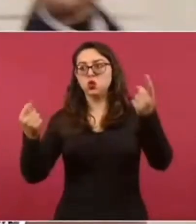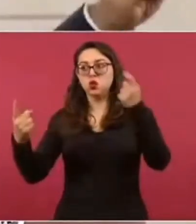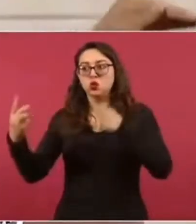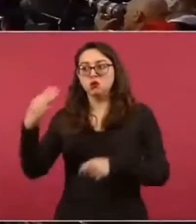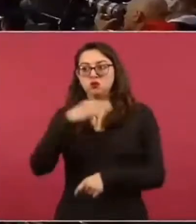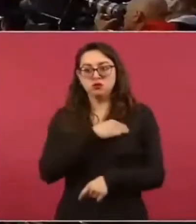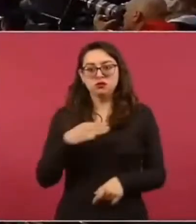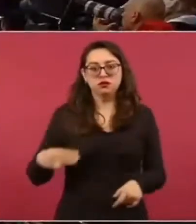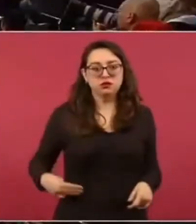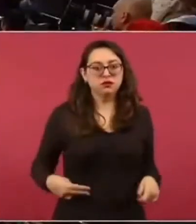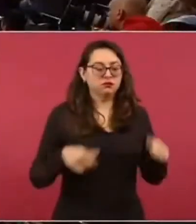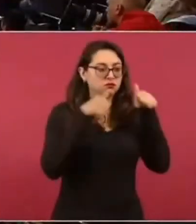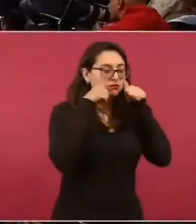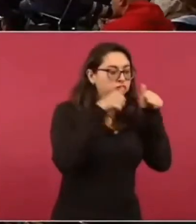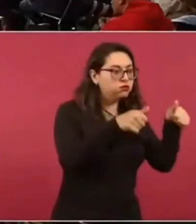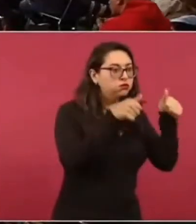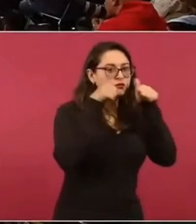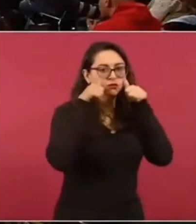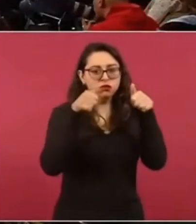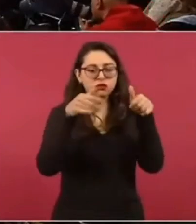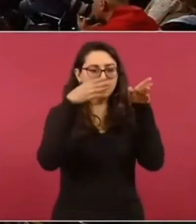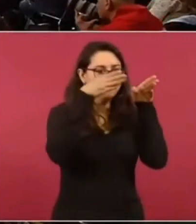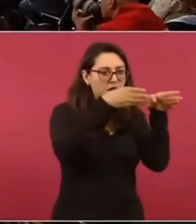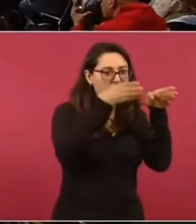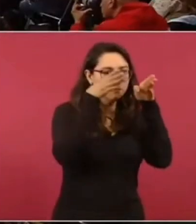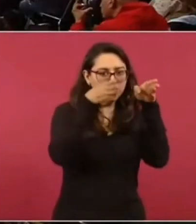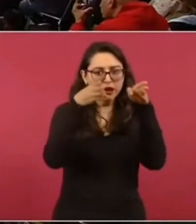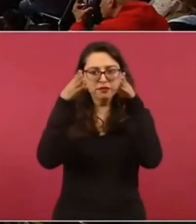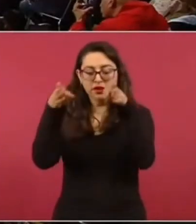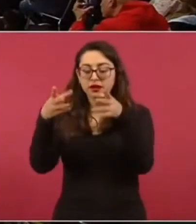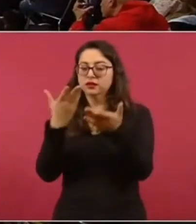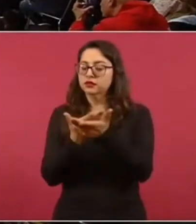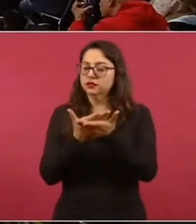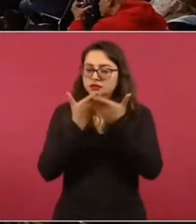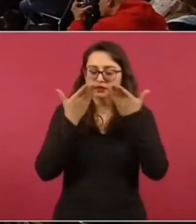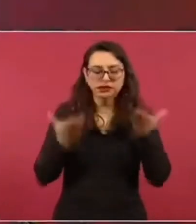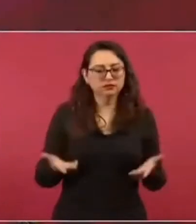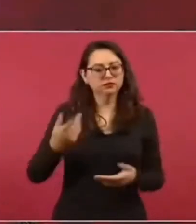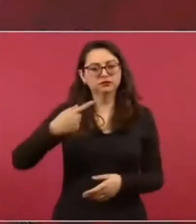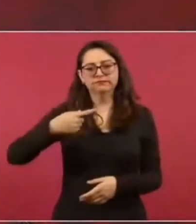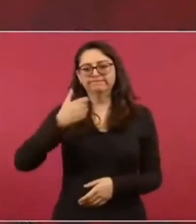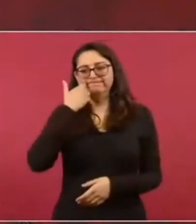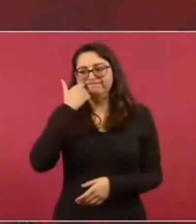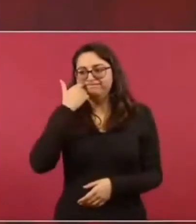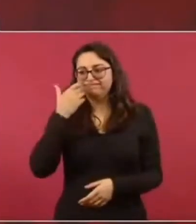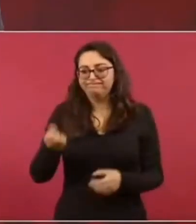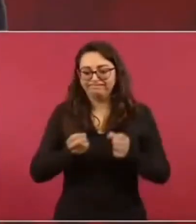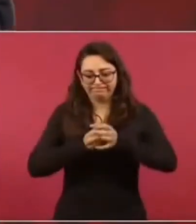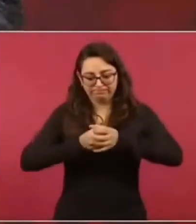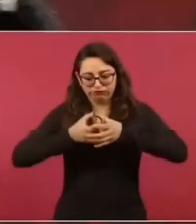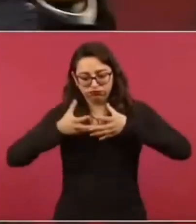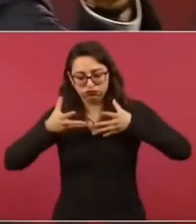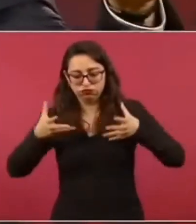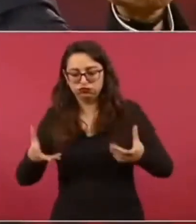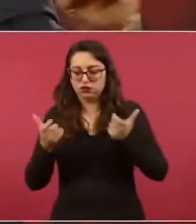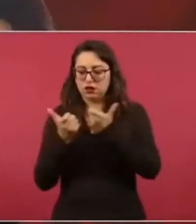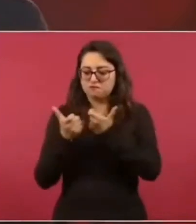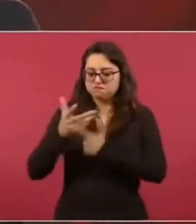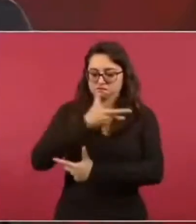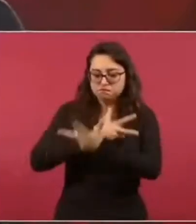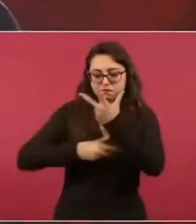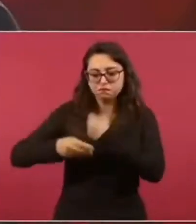estamos buscando es que el crecimiento sea horizontal, sea